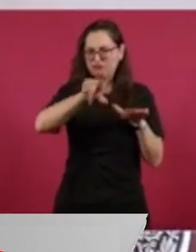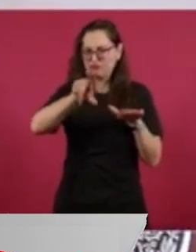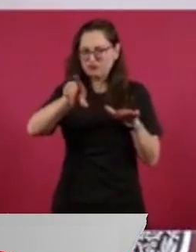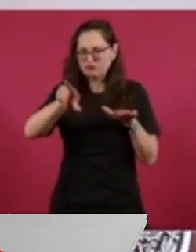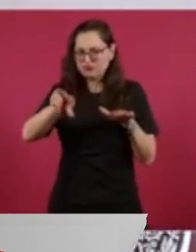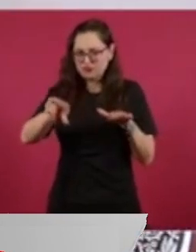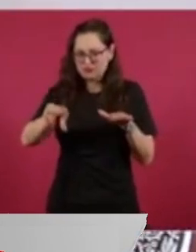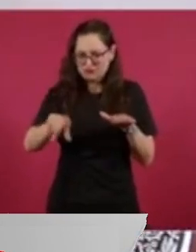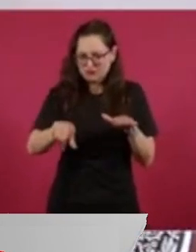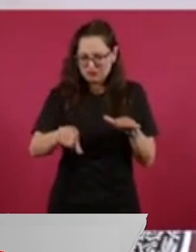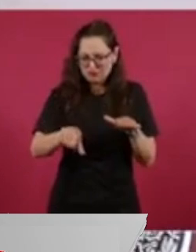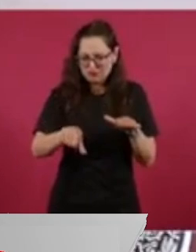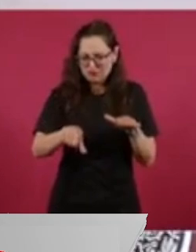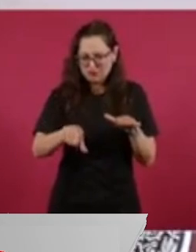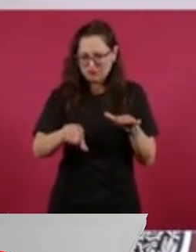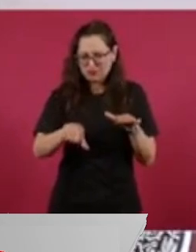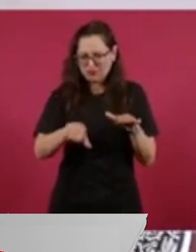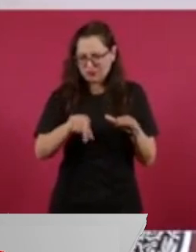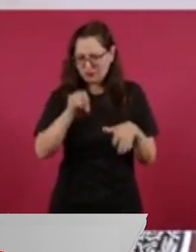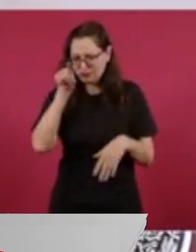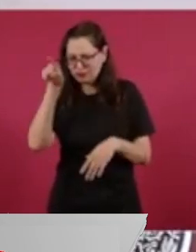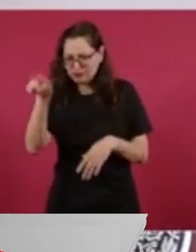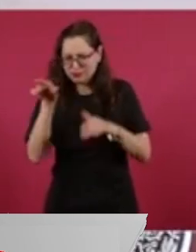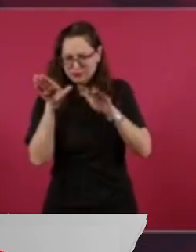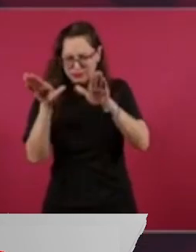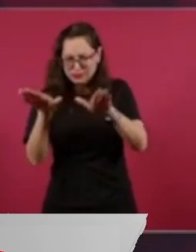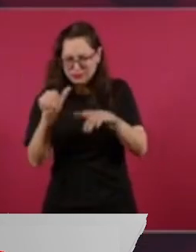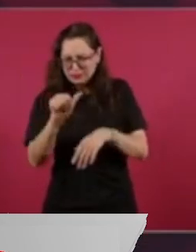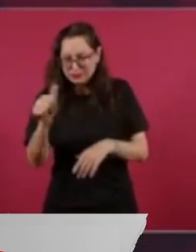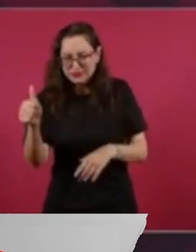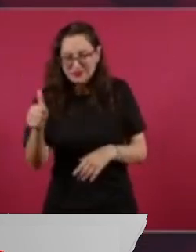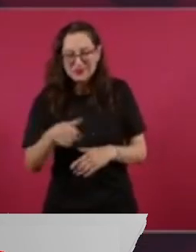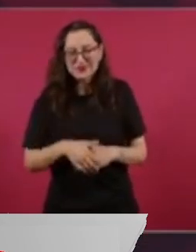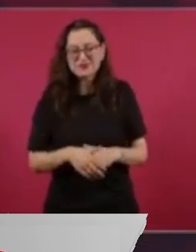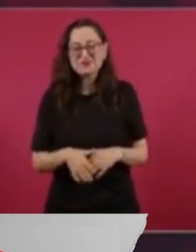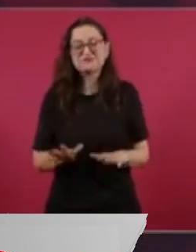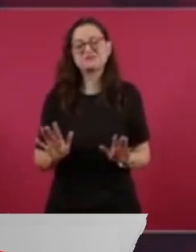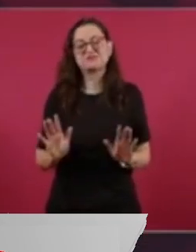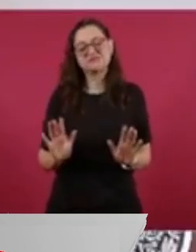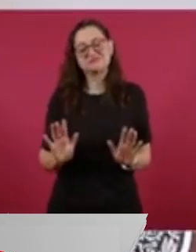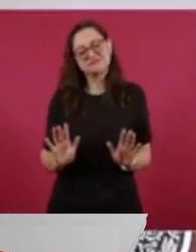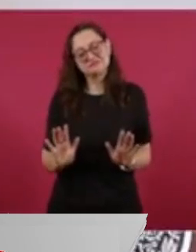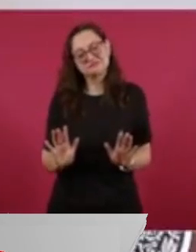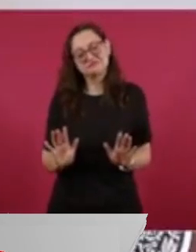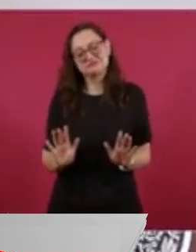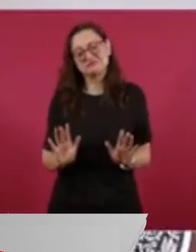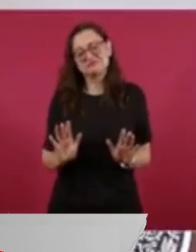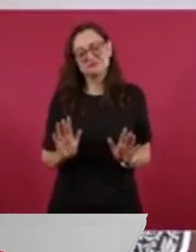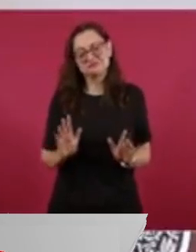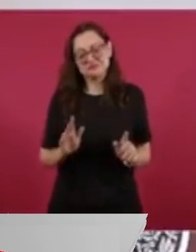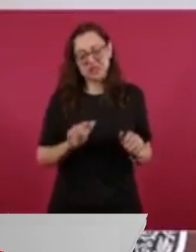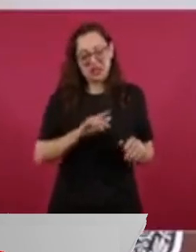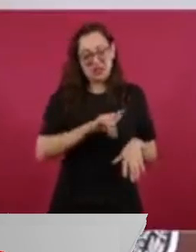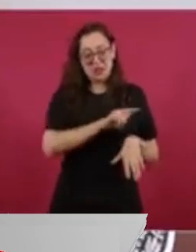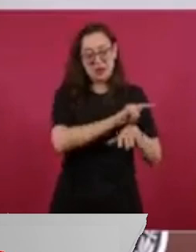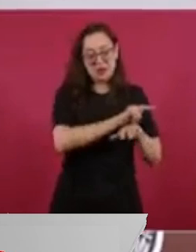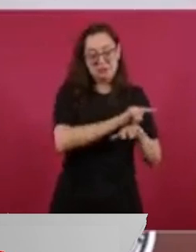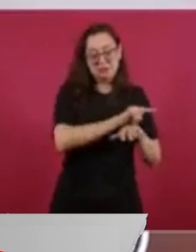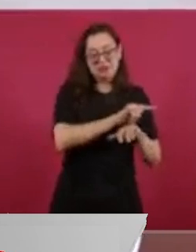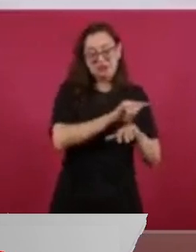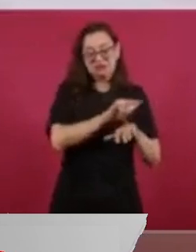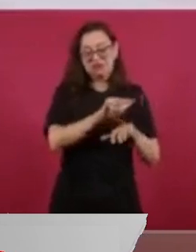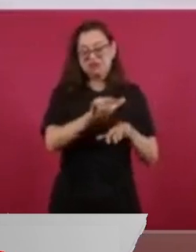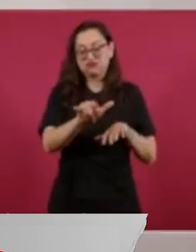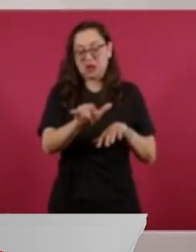la Cessna. ¿Sí? Pudieron haber cambiado, ¿no?, en el trayecto, pero todo eso lo